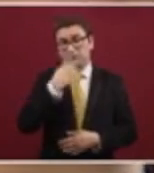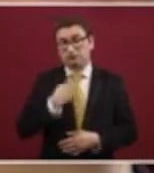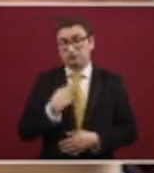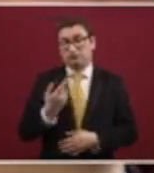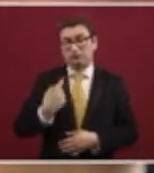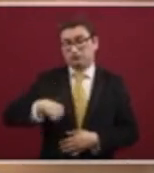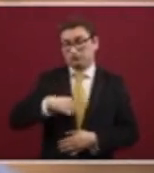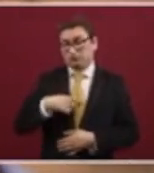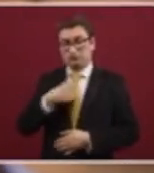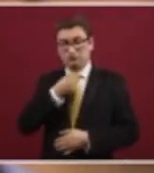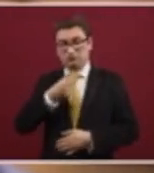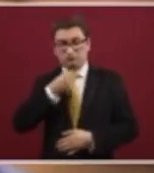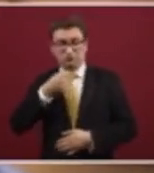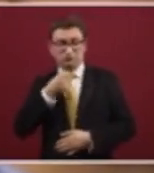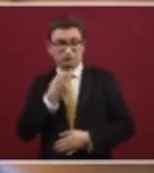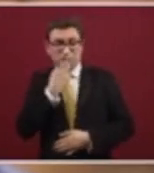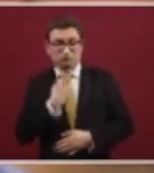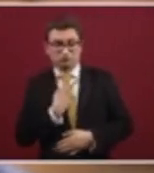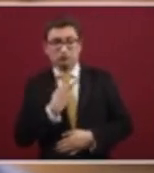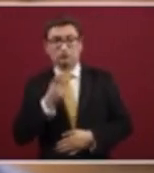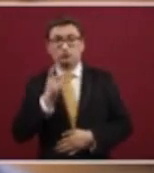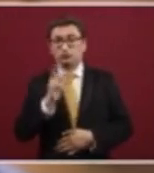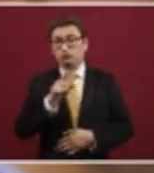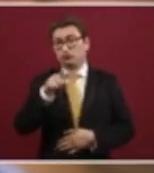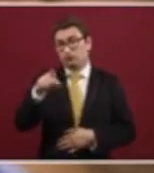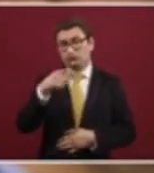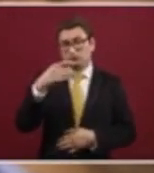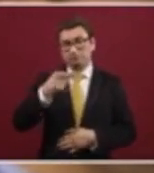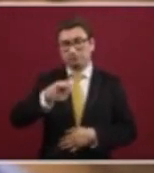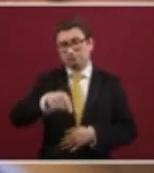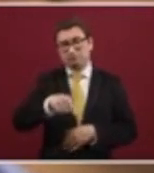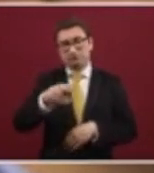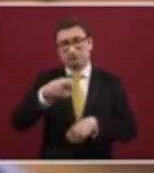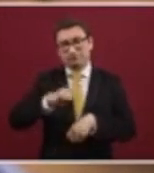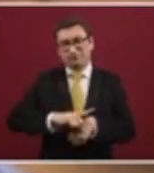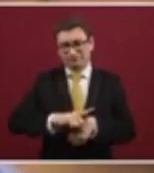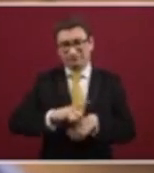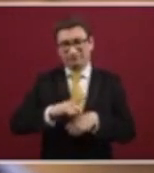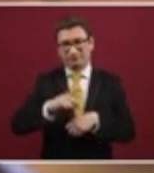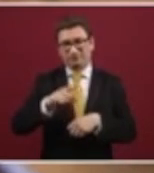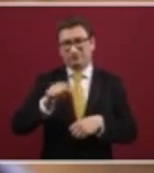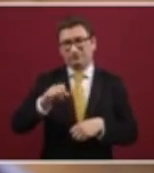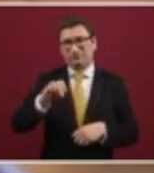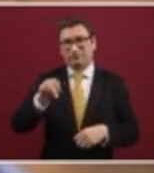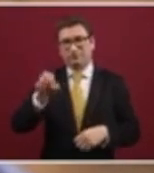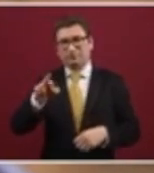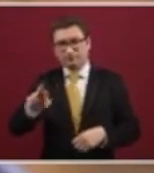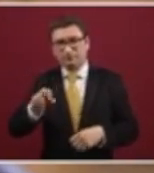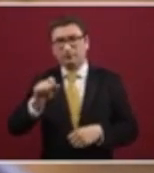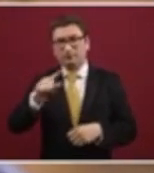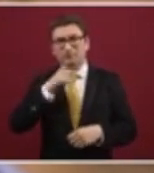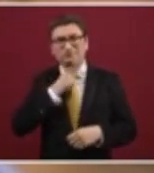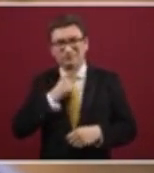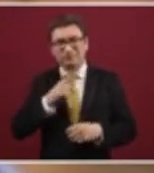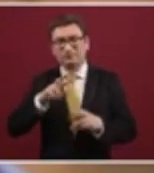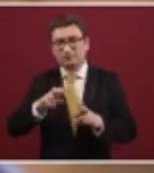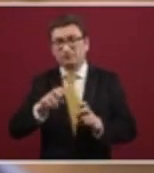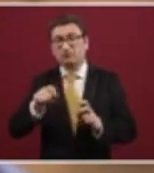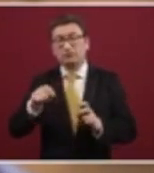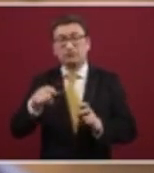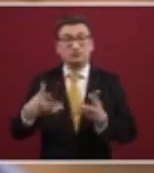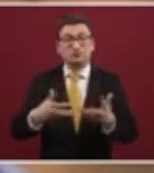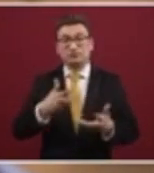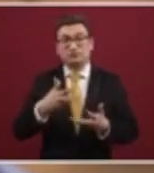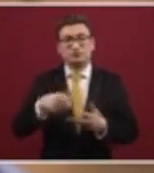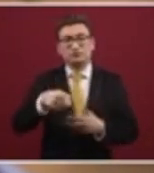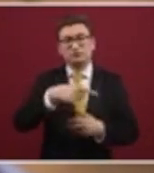que cuando usted cancela el mismo día, cuando se cancela con la CENER las rondas petroleras, ya no hay un ambiente de confianza